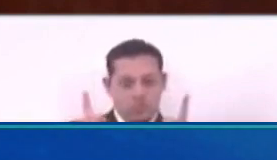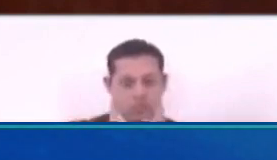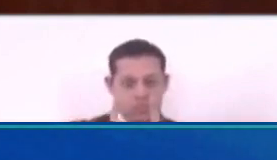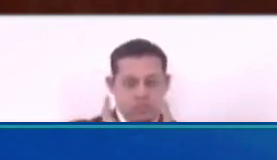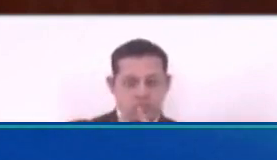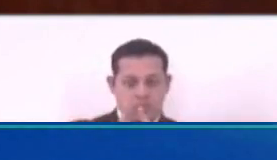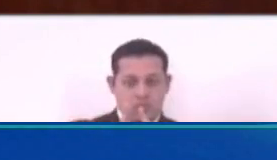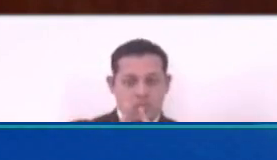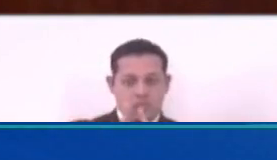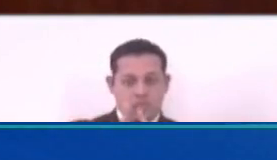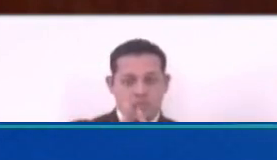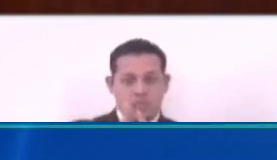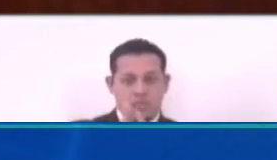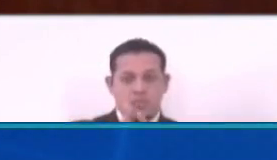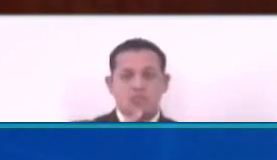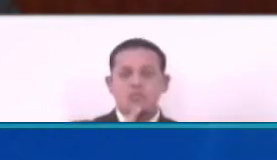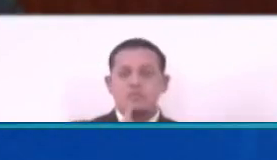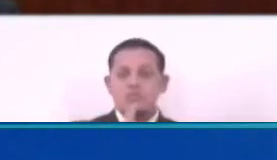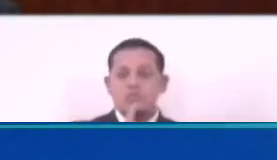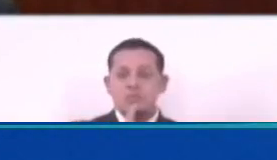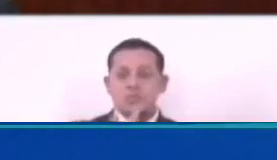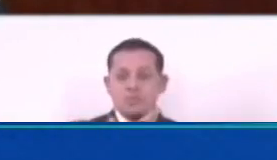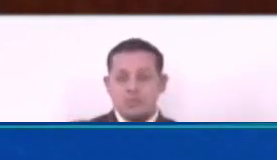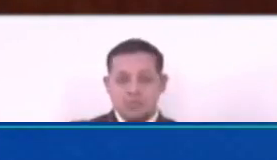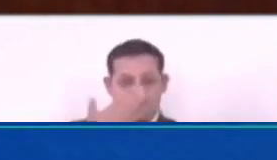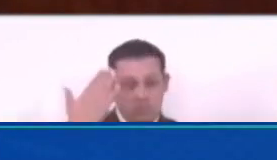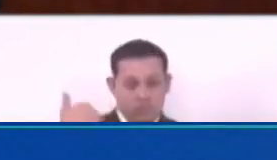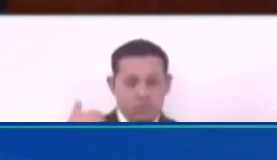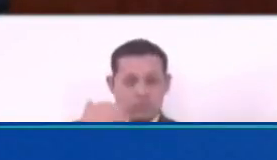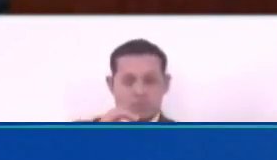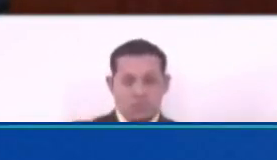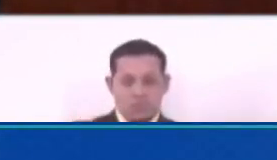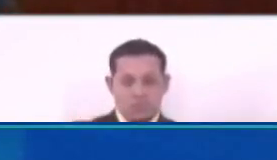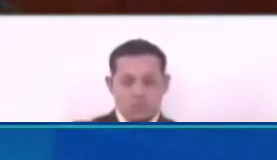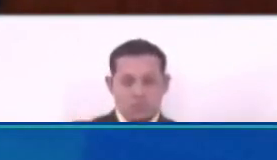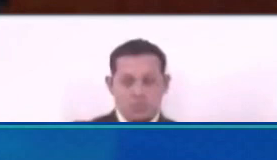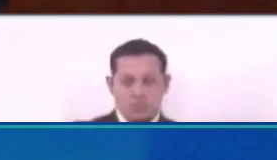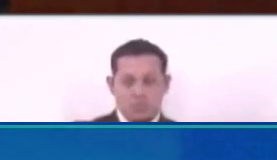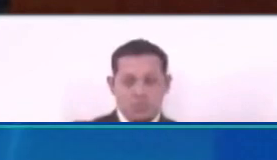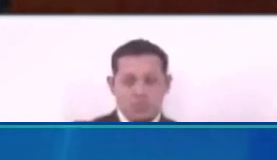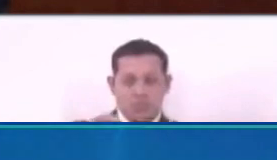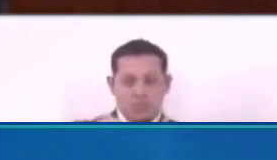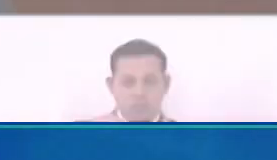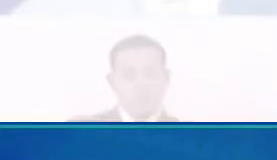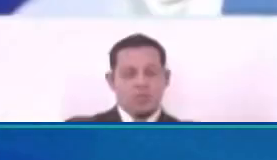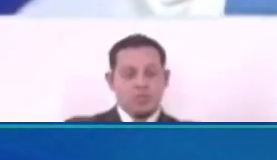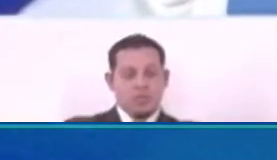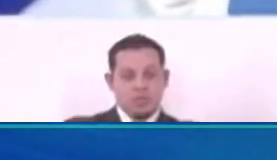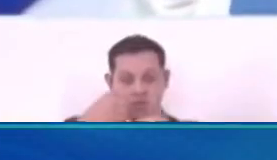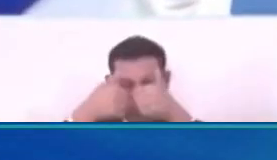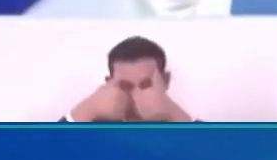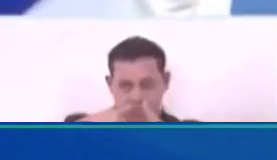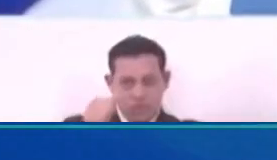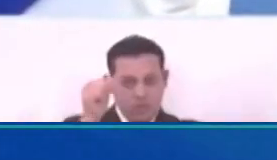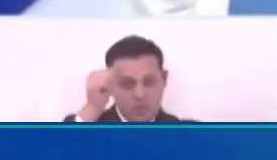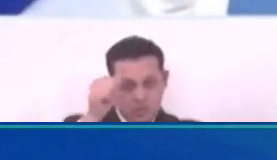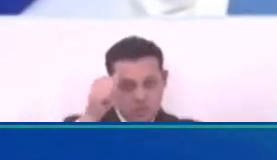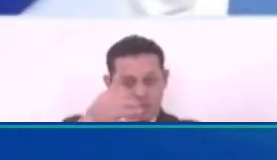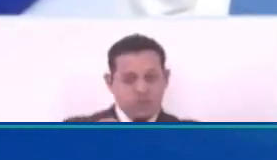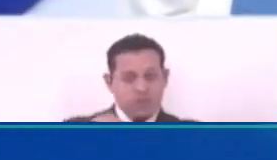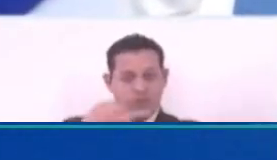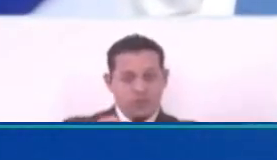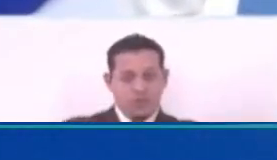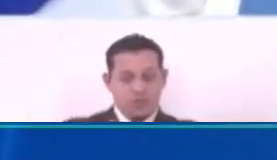son precisamente de la esposa y de la hija la defensa del legislador